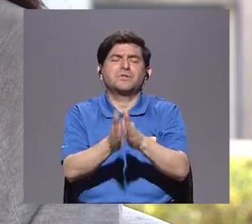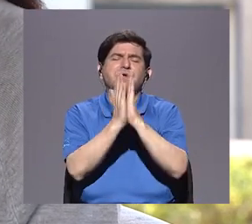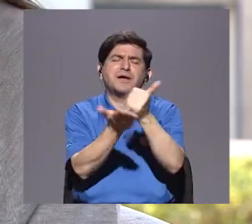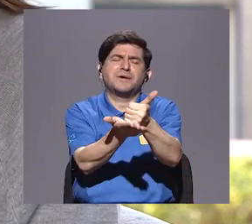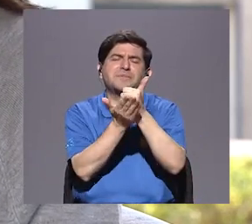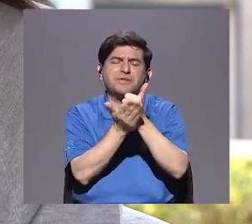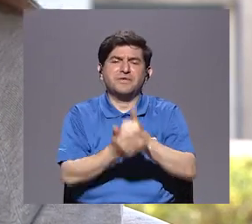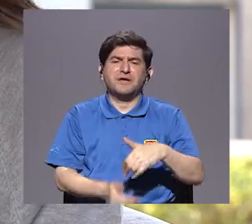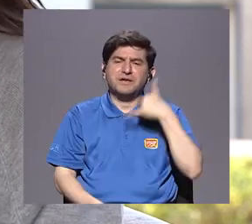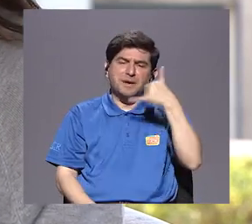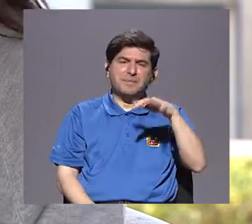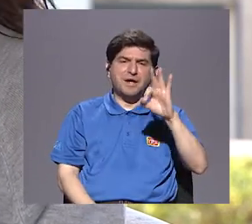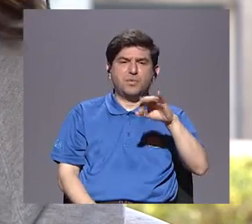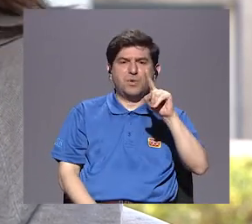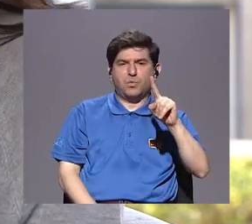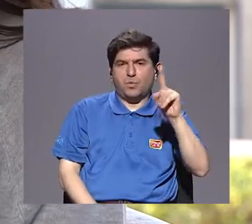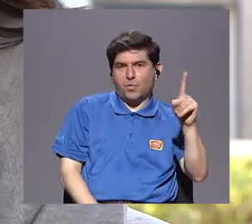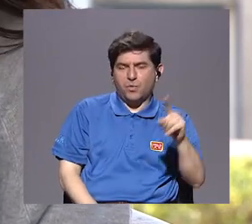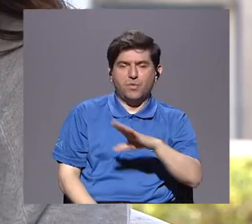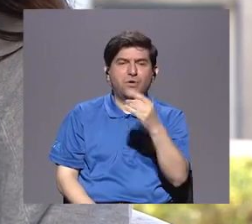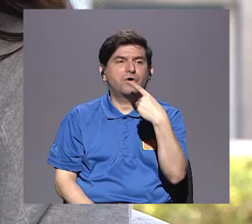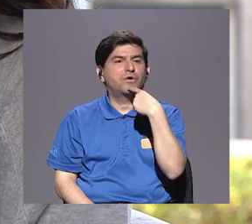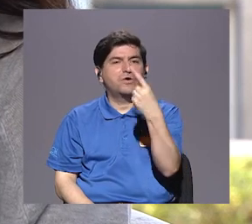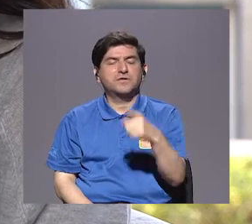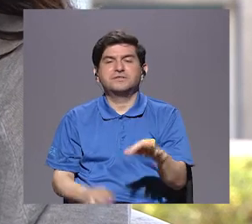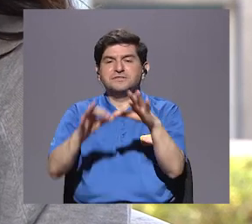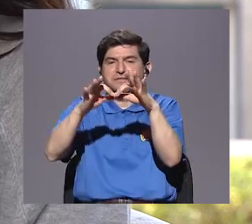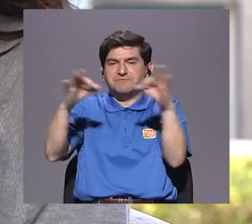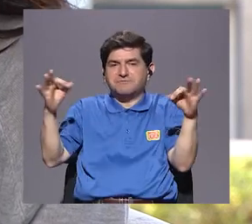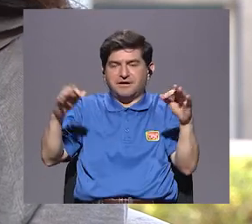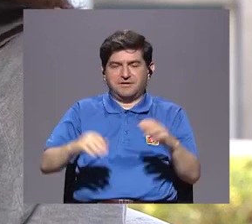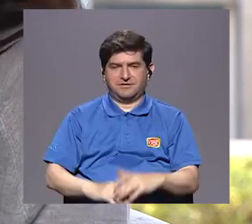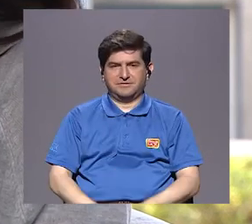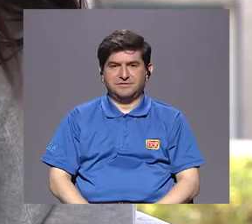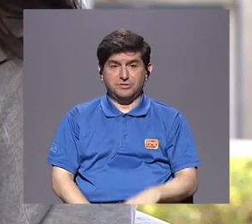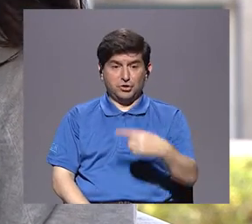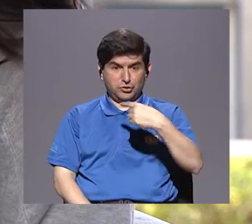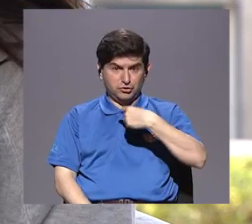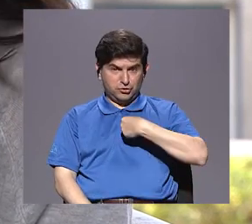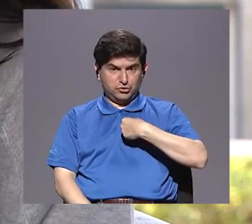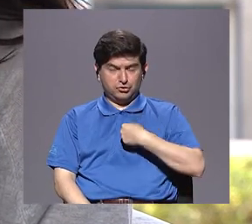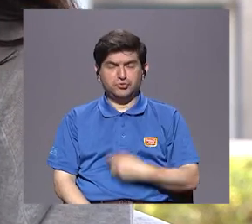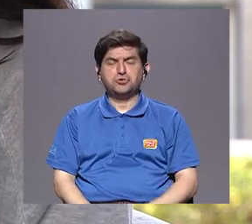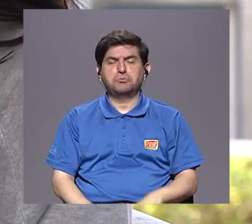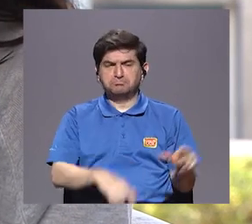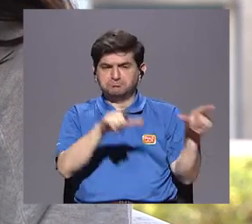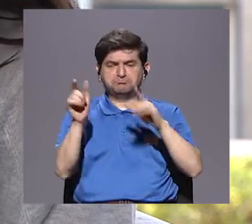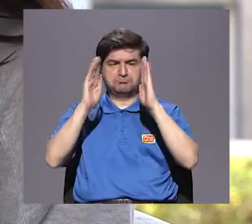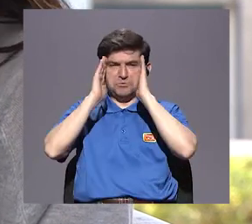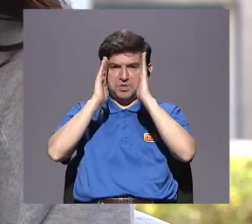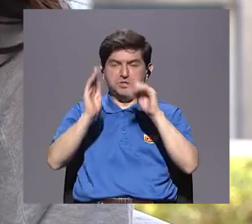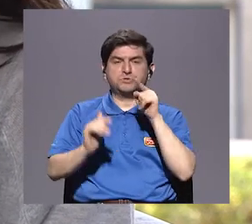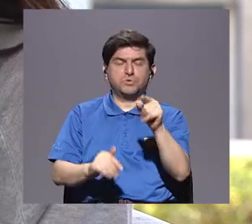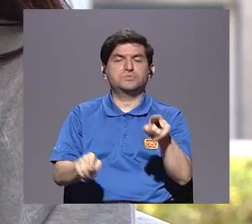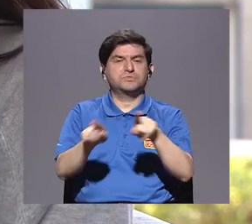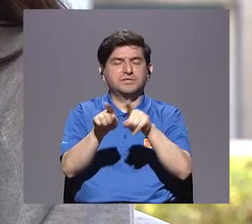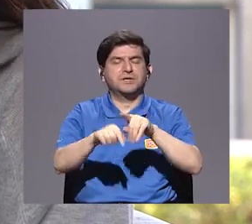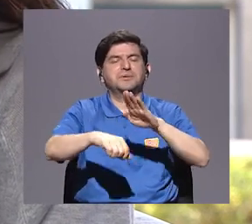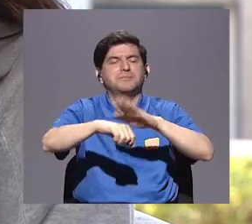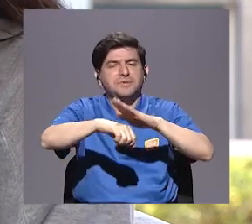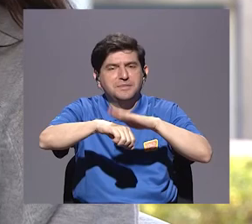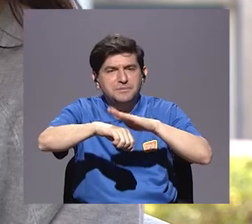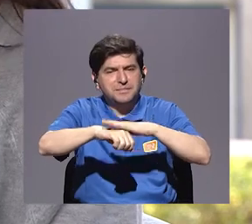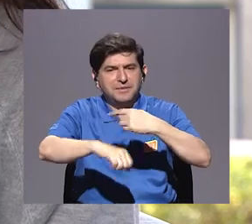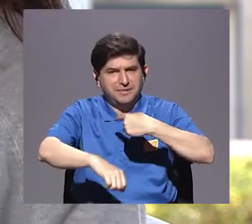llamar 911 o decir una frase como yo estoy dispuesto a escucharlo si usted me da